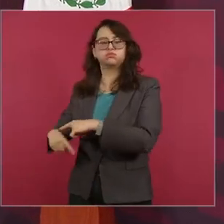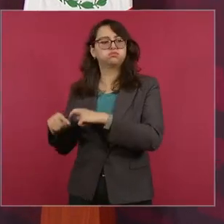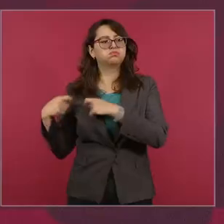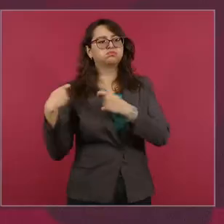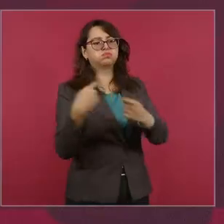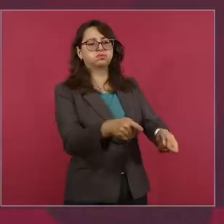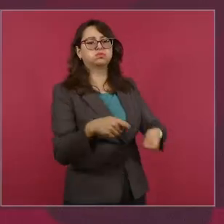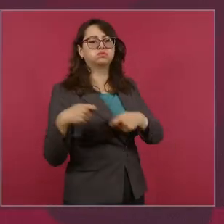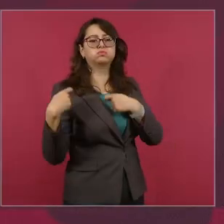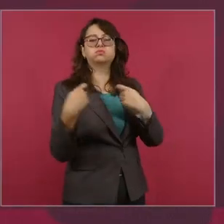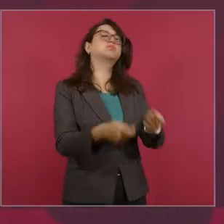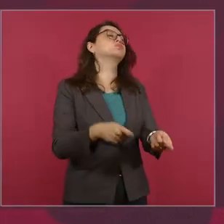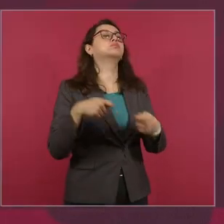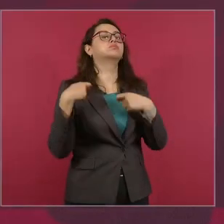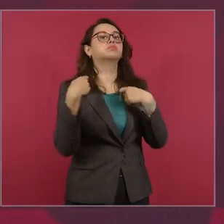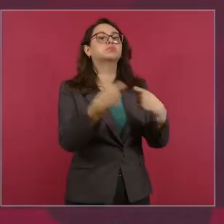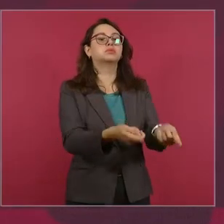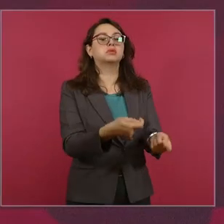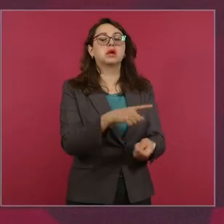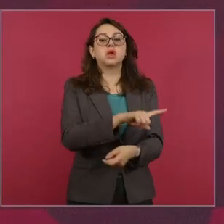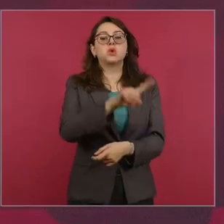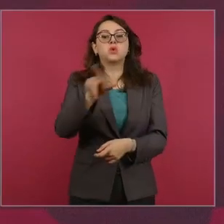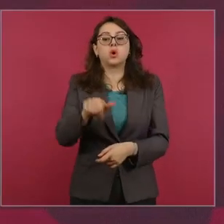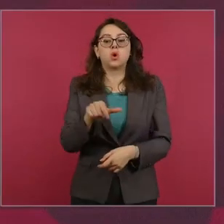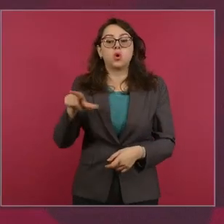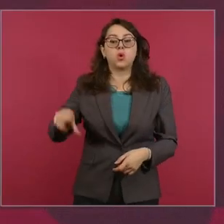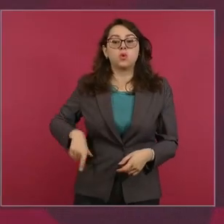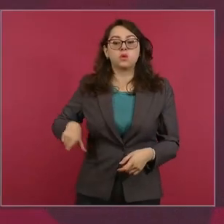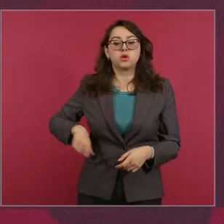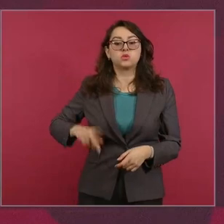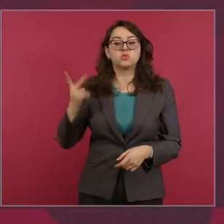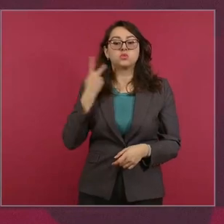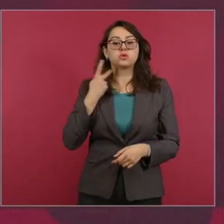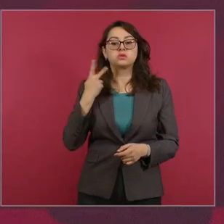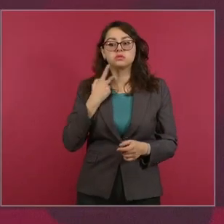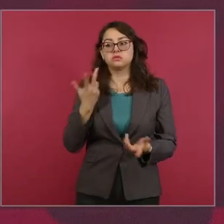porque esa era la esencia del gobierno neoliberal.